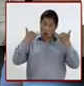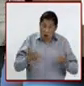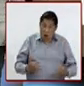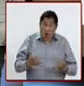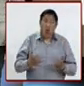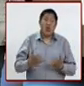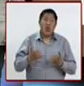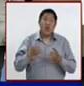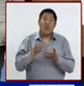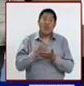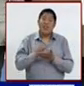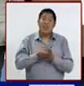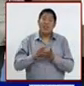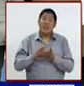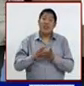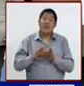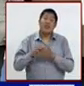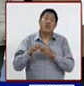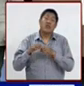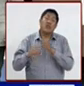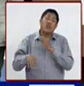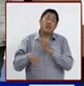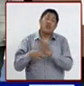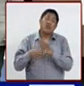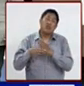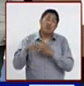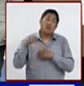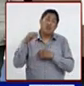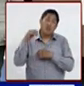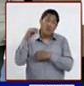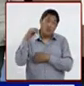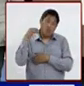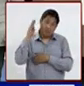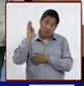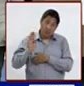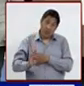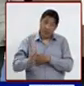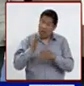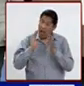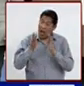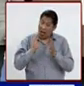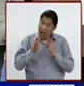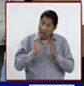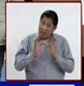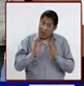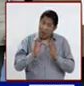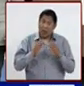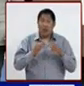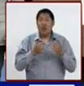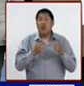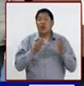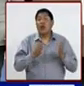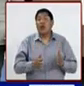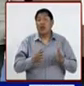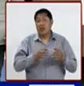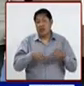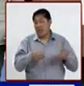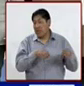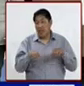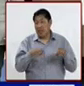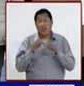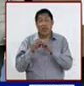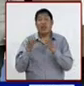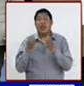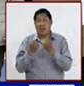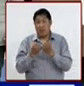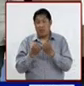el Santos Fútbol Club en Brasil hizo una conferencia para hablar, una conferencia de prensa para hablar con los jugadores que militan en ese